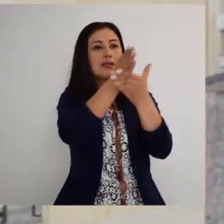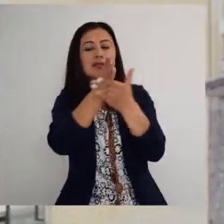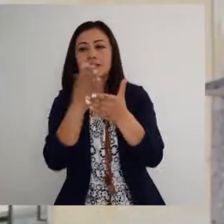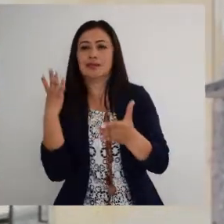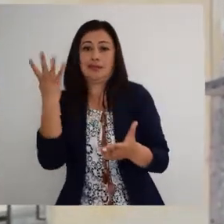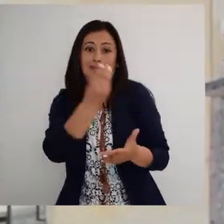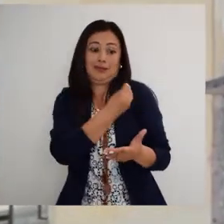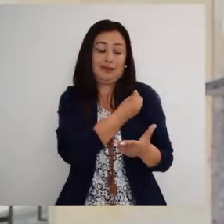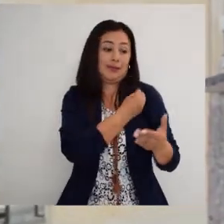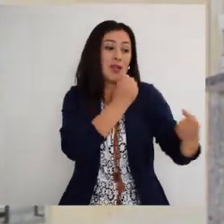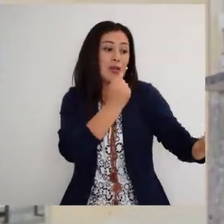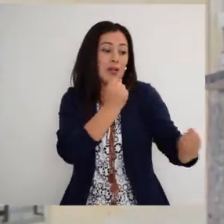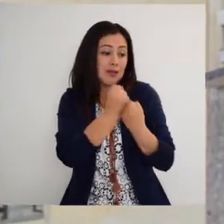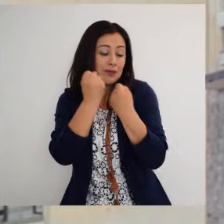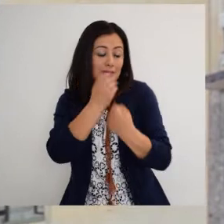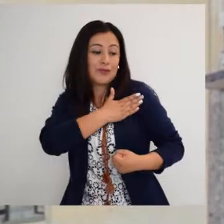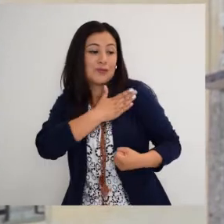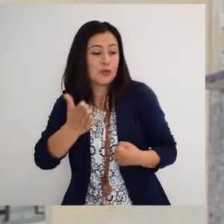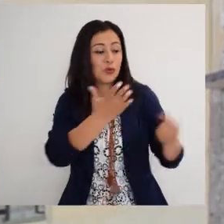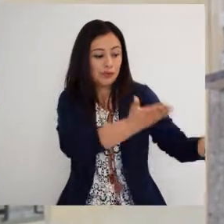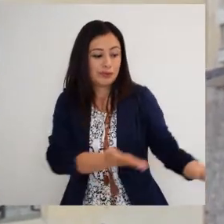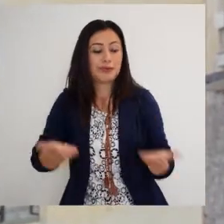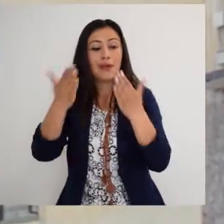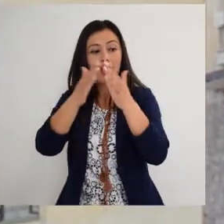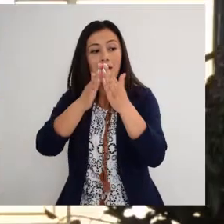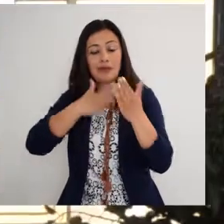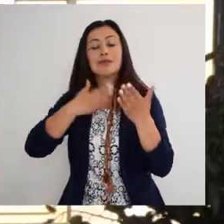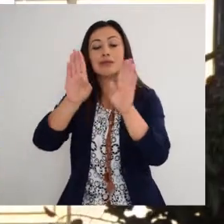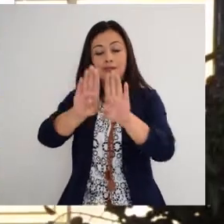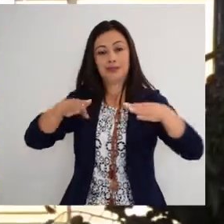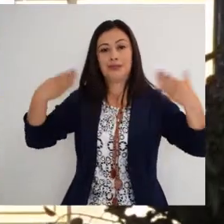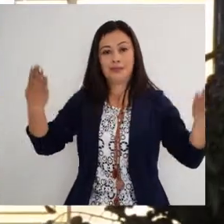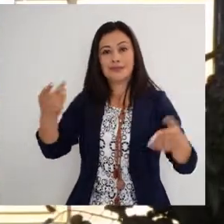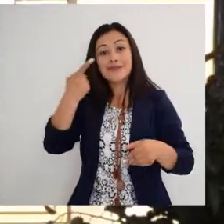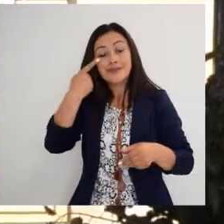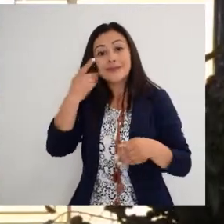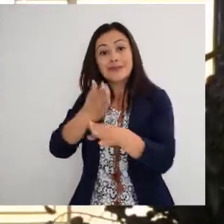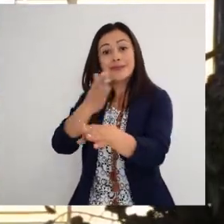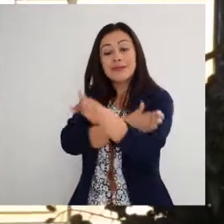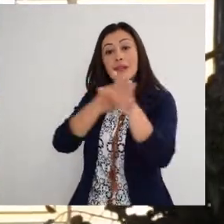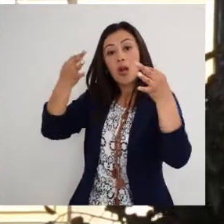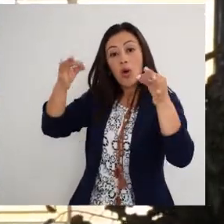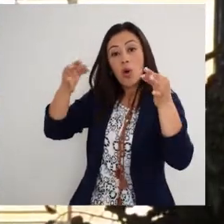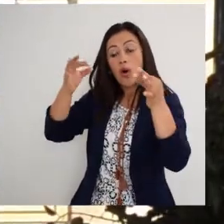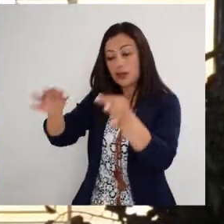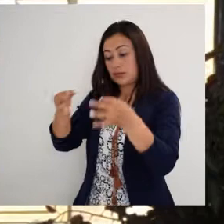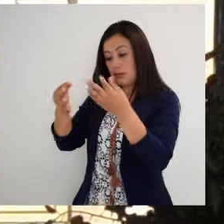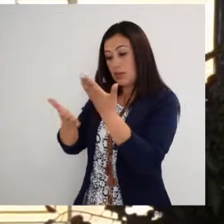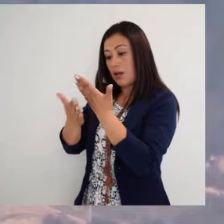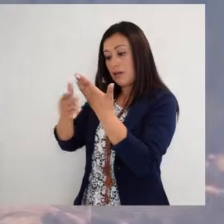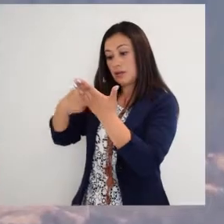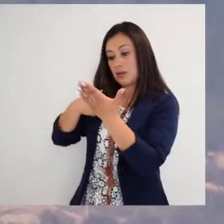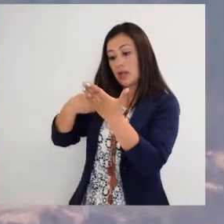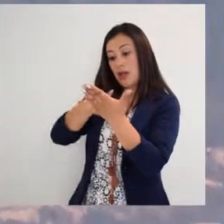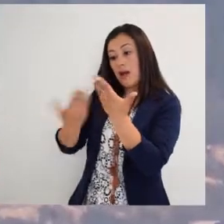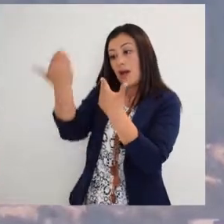que colaboremos y les ayudemos en esa tarea que es importante para la ciudad. Tenga presente que recibirá una notificación días antes de la visita